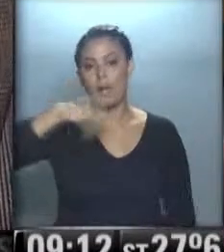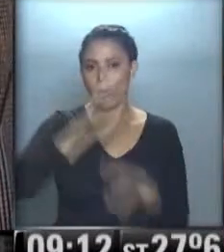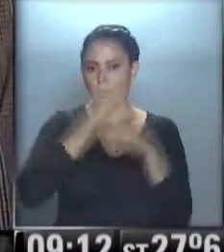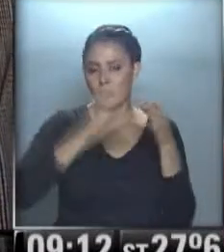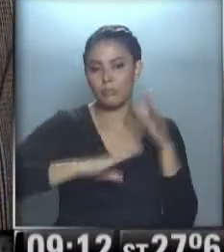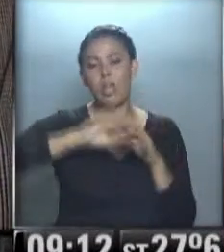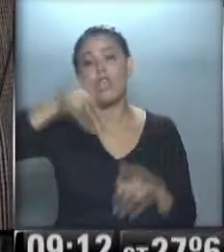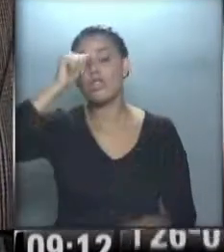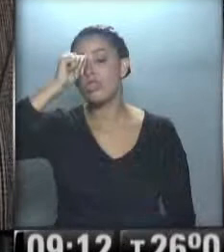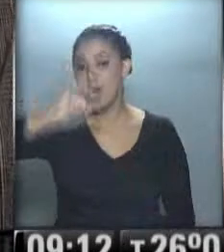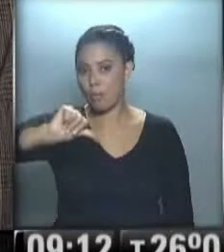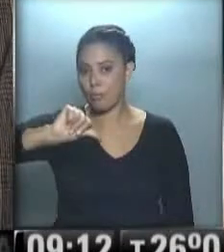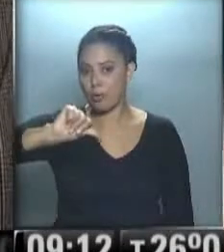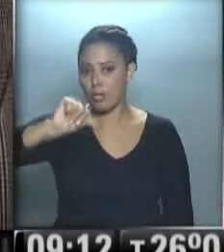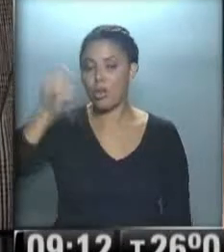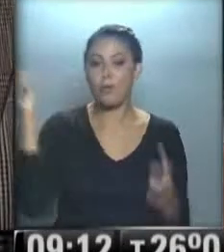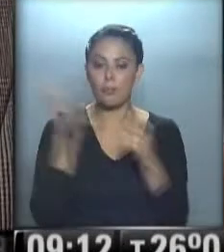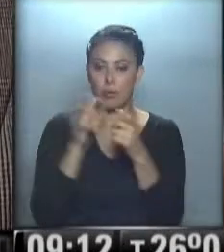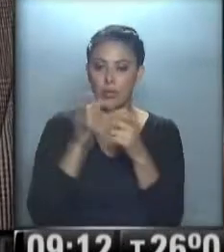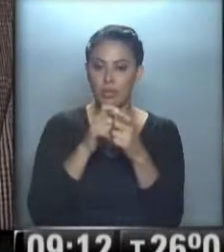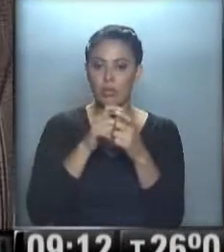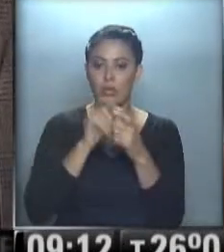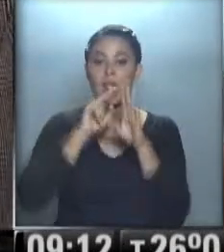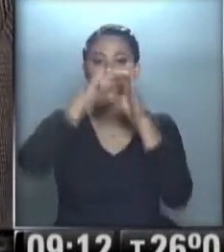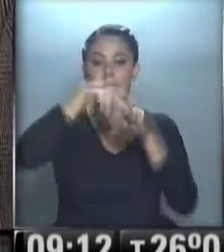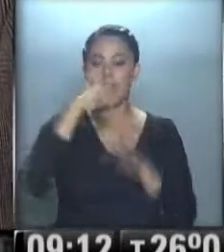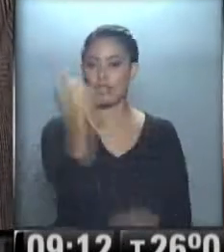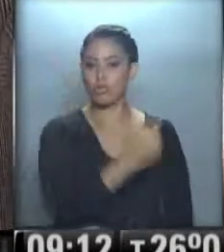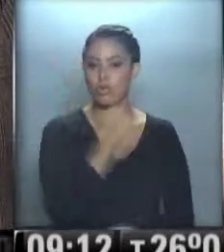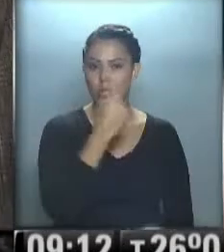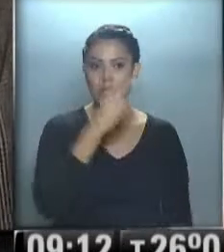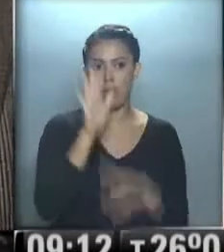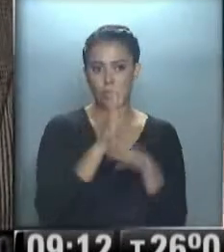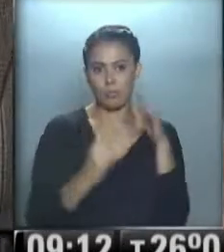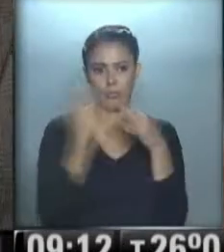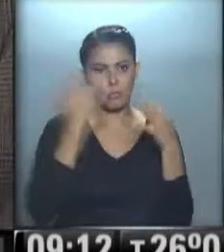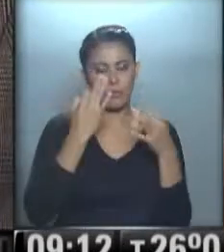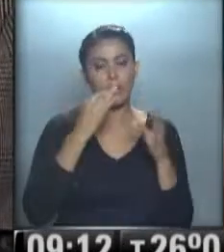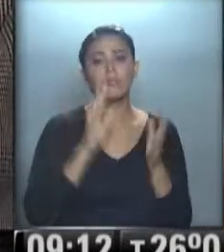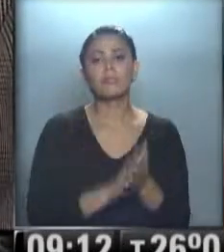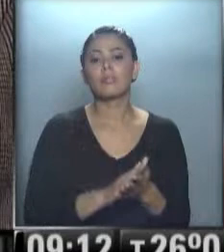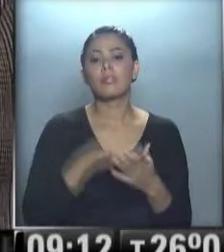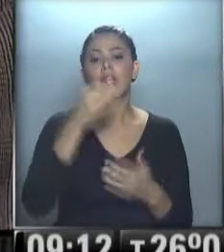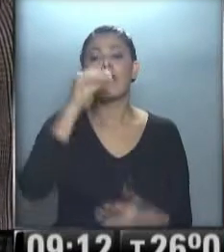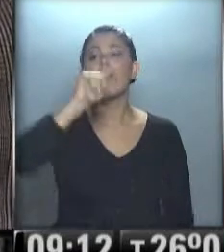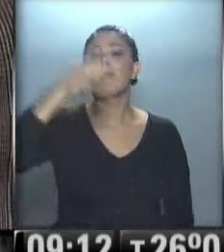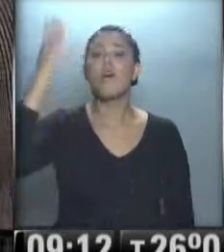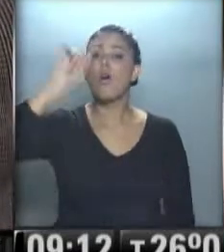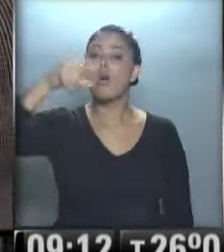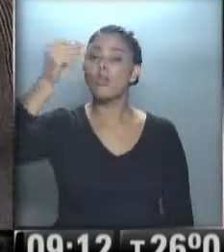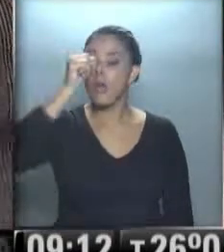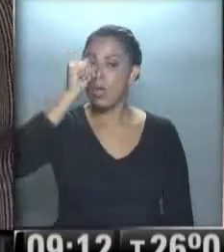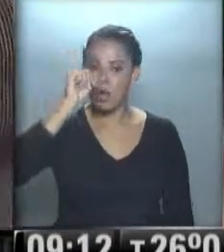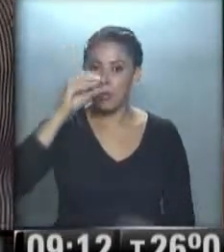el domingo el turno le llega al Llanero Solitario con un Johnny Depp inolvidable. Más allá de lo que va a pasar el próximo